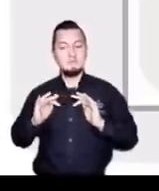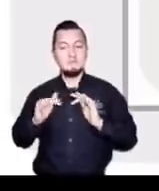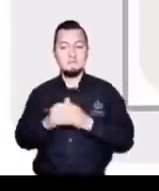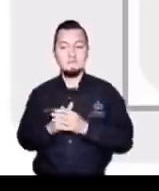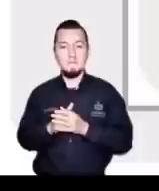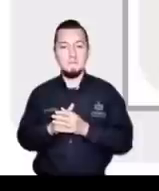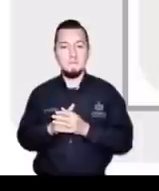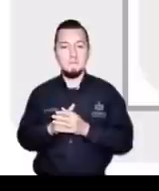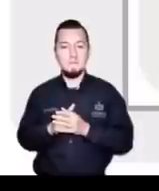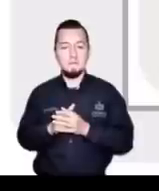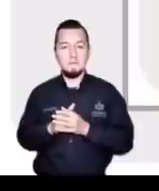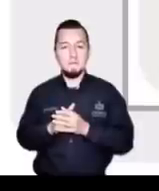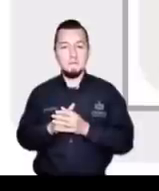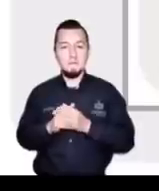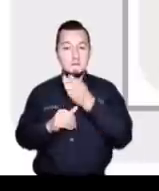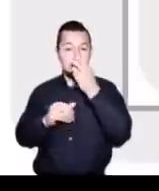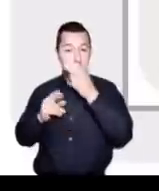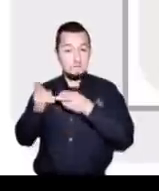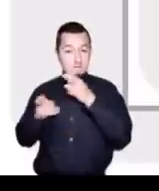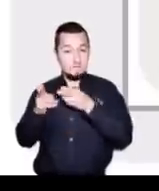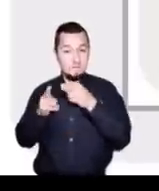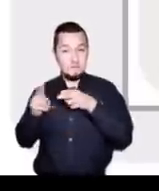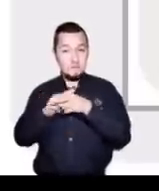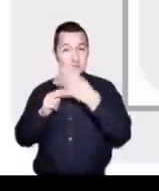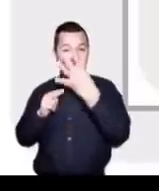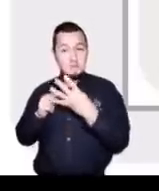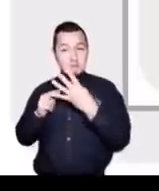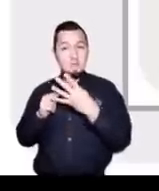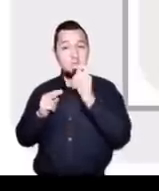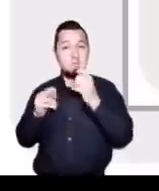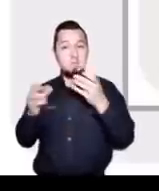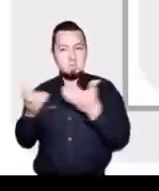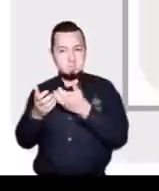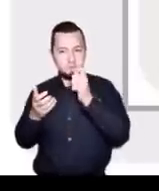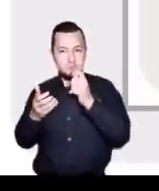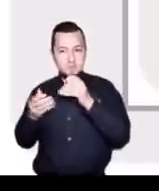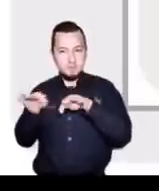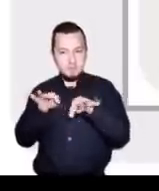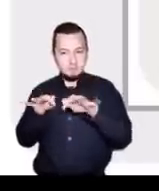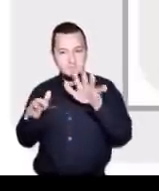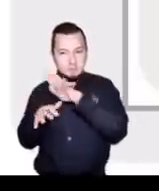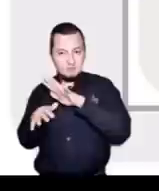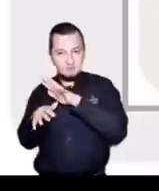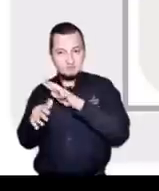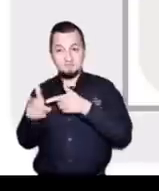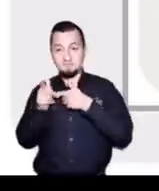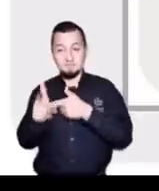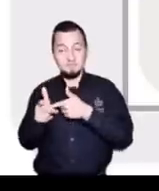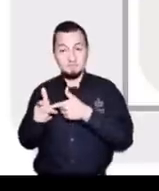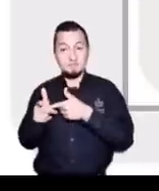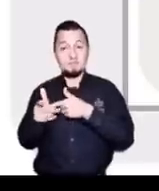Esta línea en sus 21 kilómetros va a albergar 8 estaciones